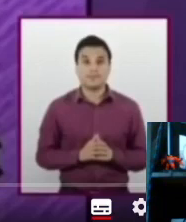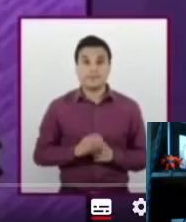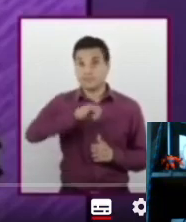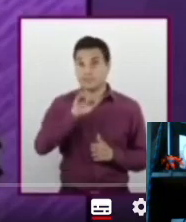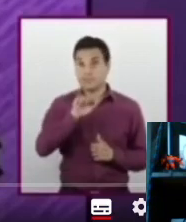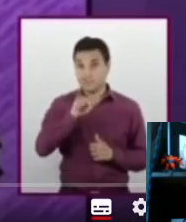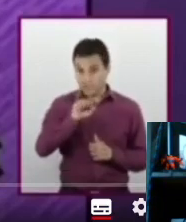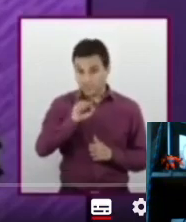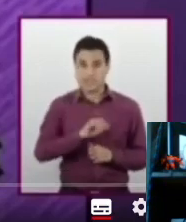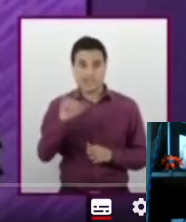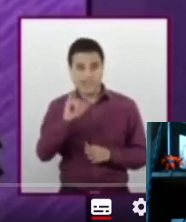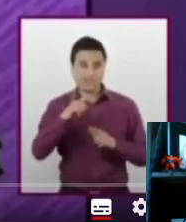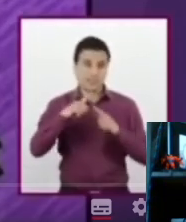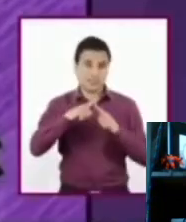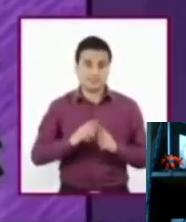james m